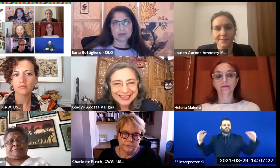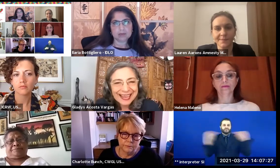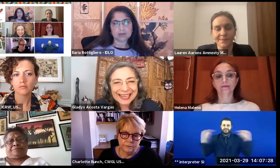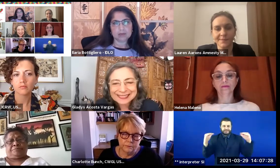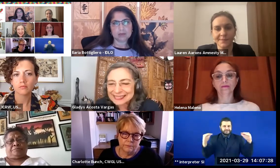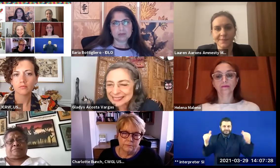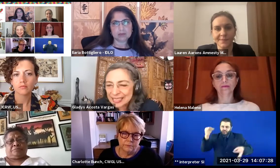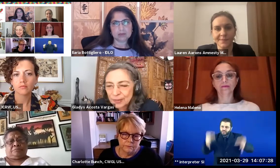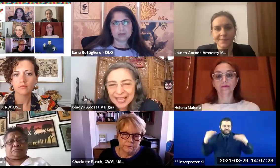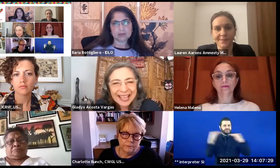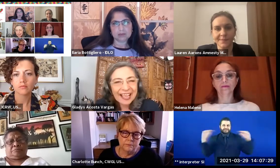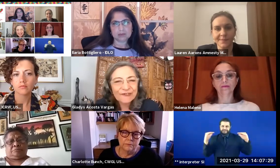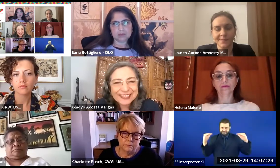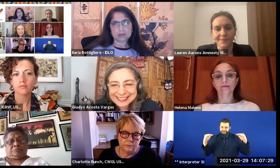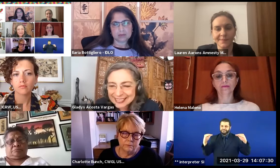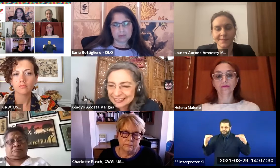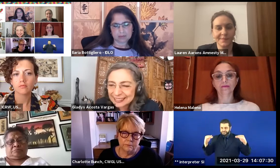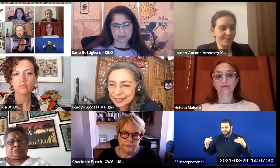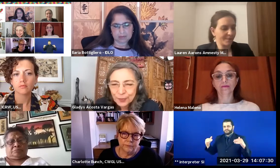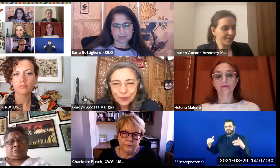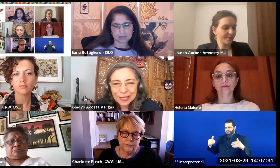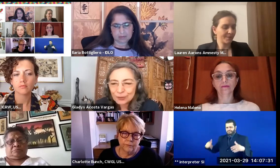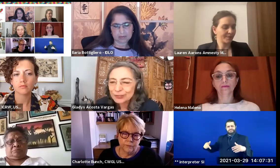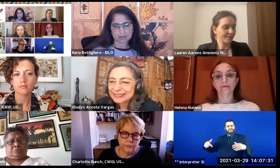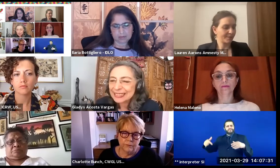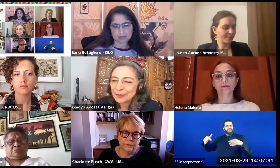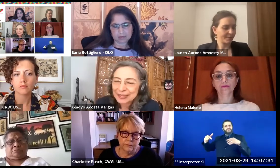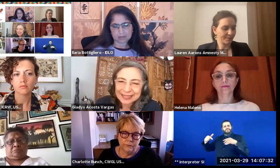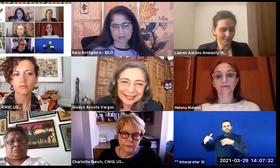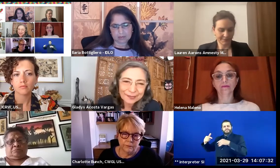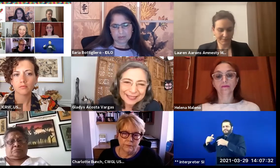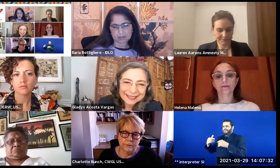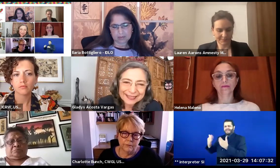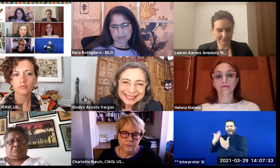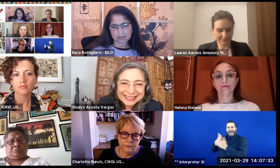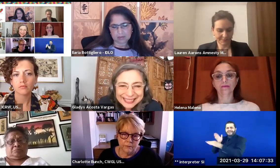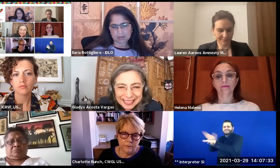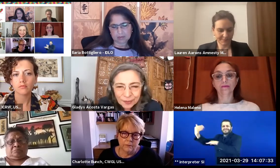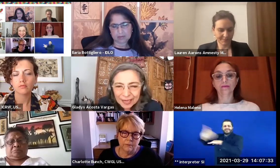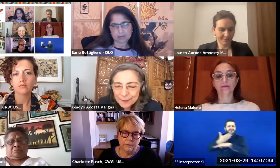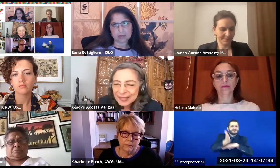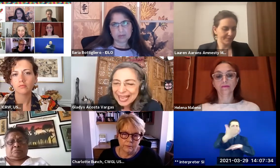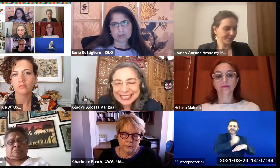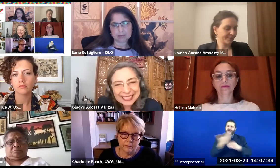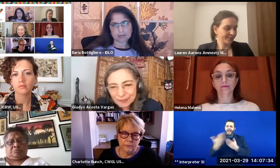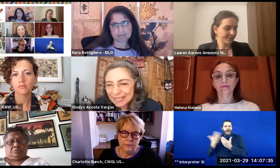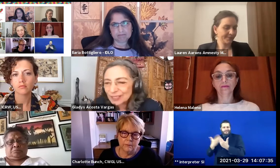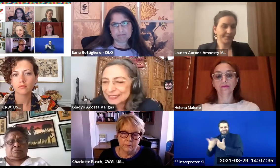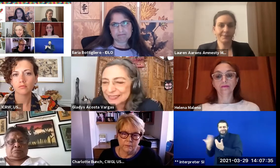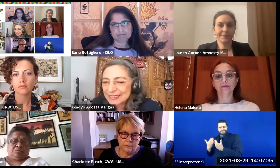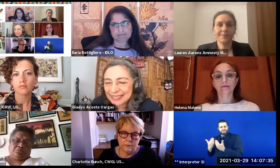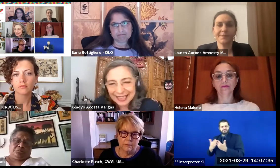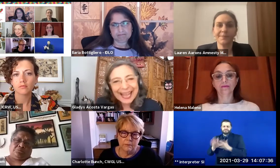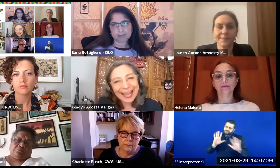proximidad, accesible, eficiente, una justicia que verdaderamente sirva a quienes más